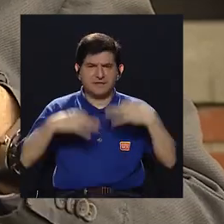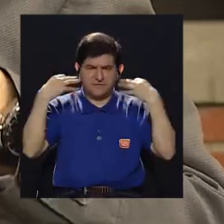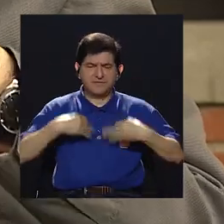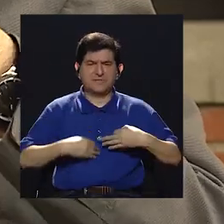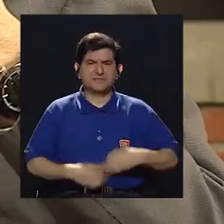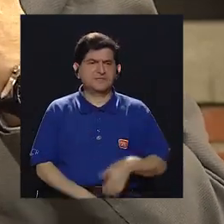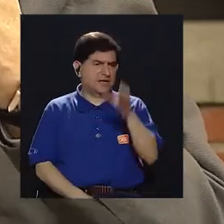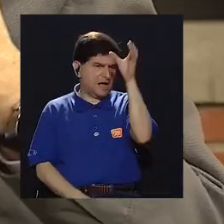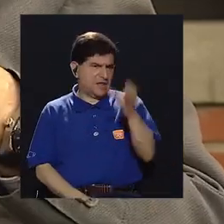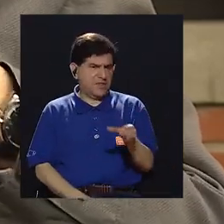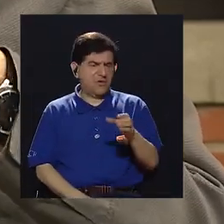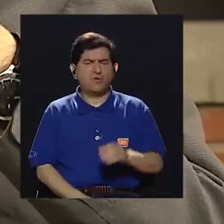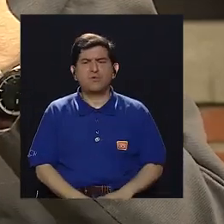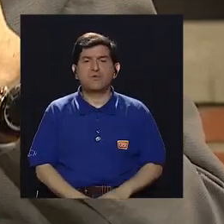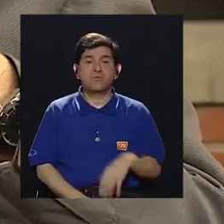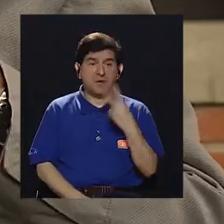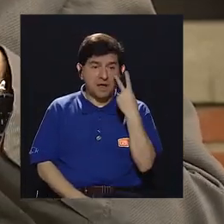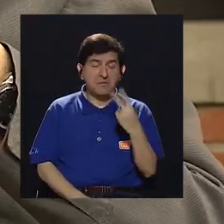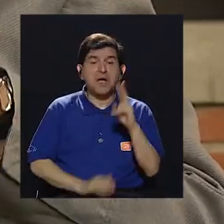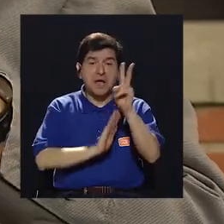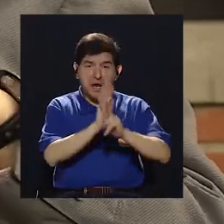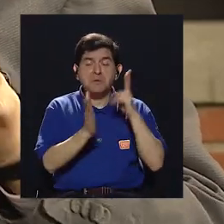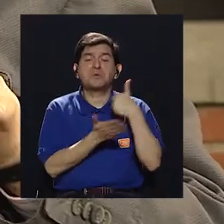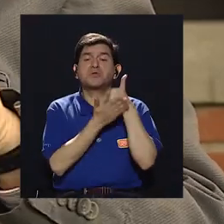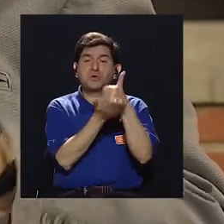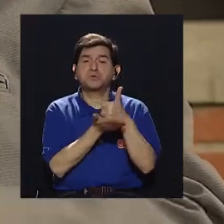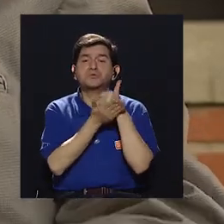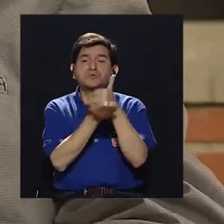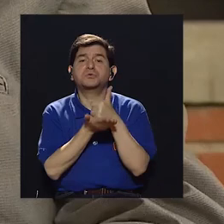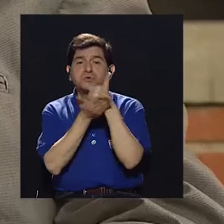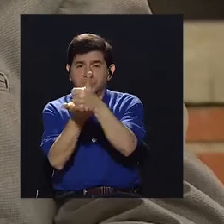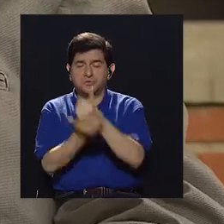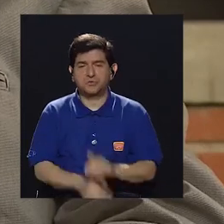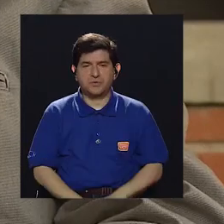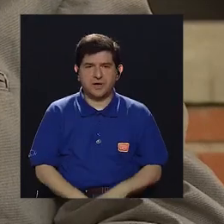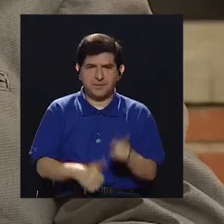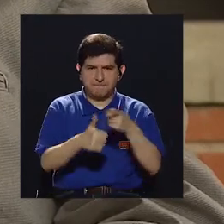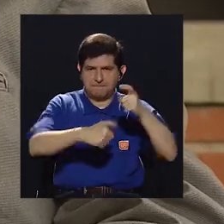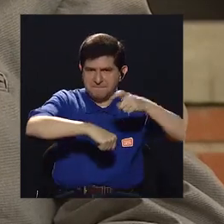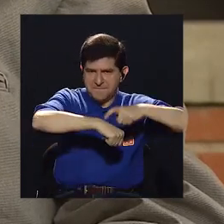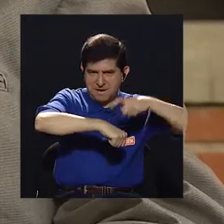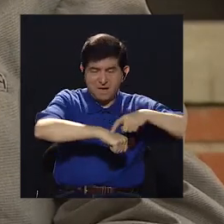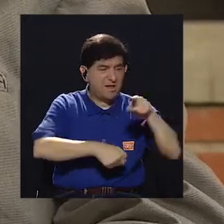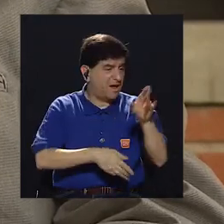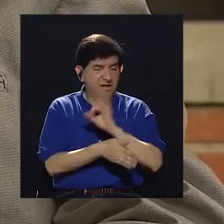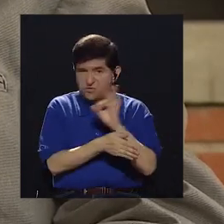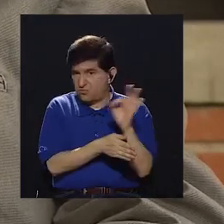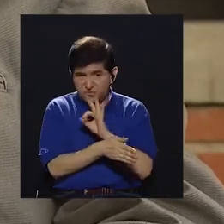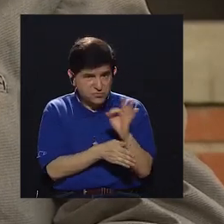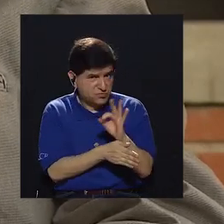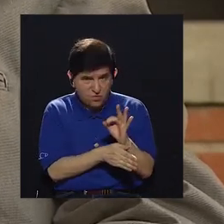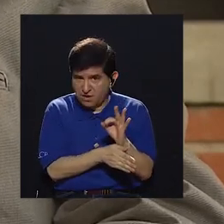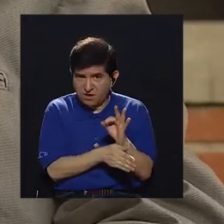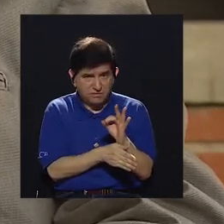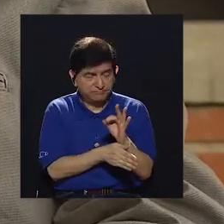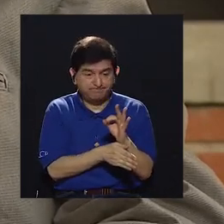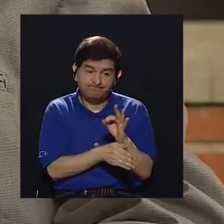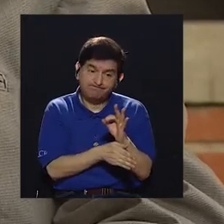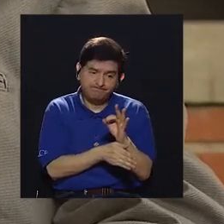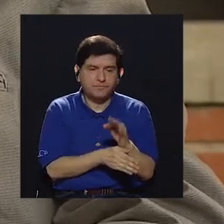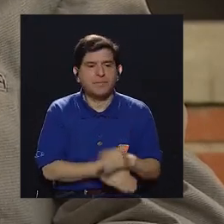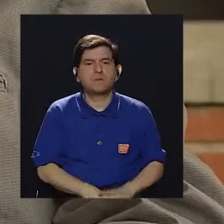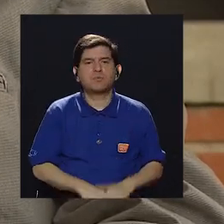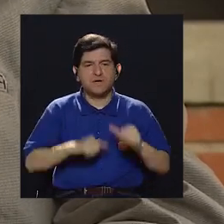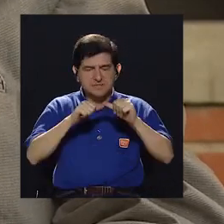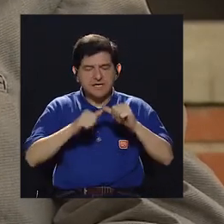una serie de videos y de ejercicios que les pueden ayudar como primera etapa. Si eso no funciona, pues obviamente